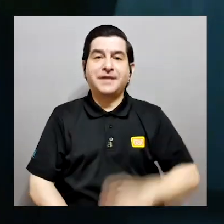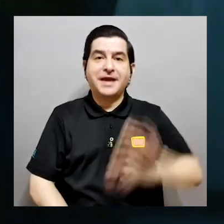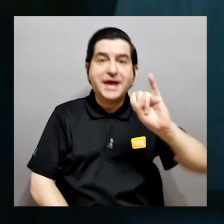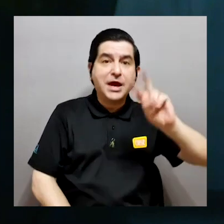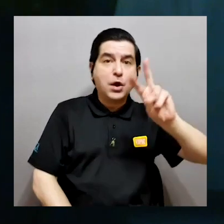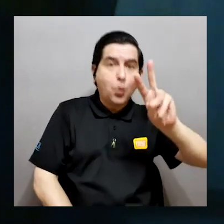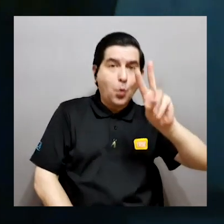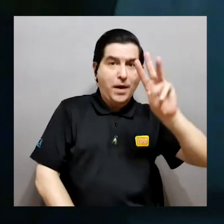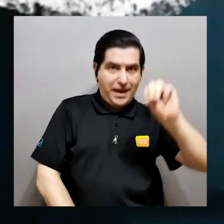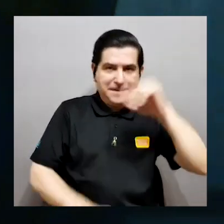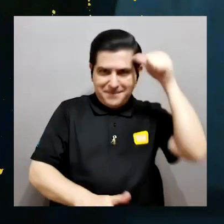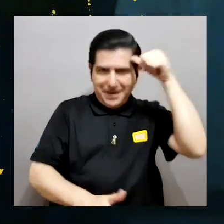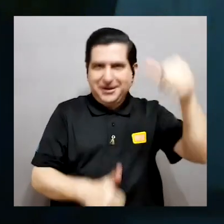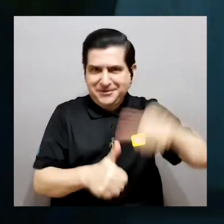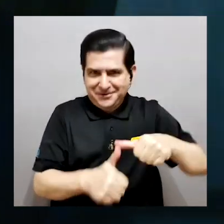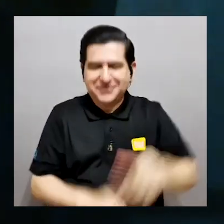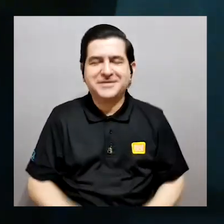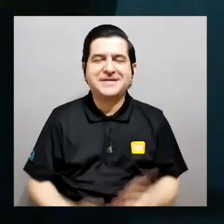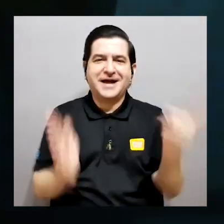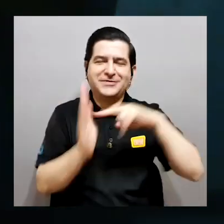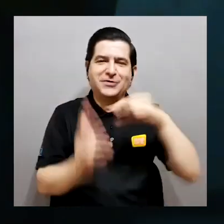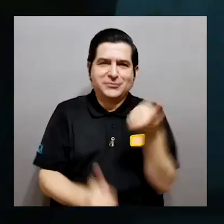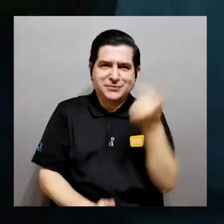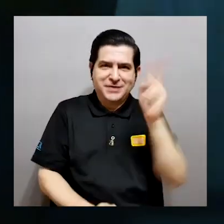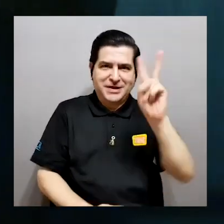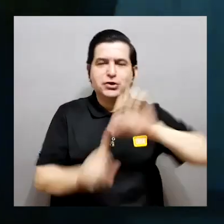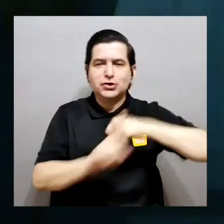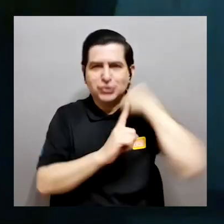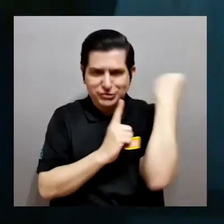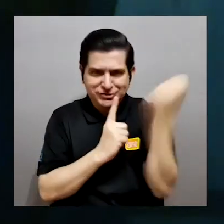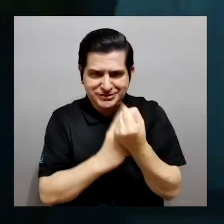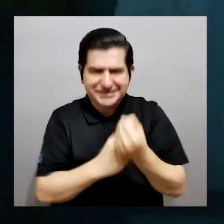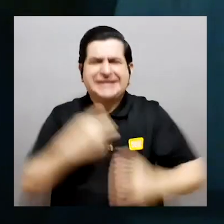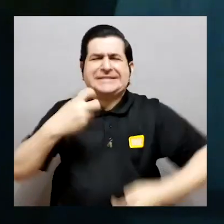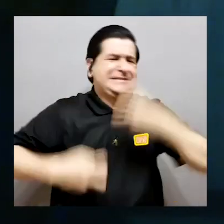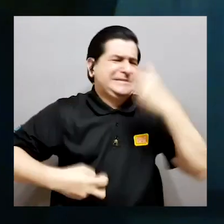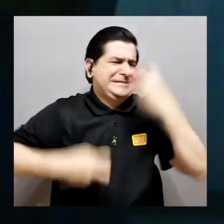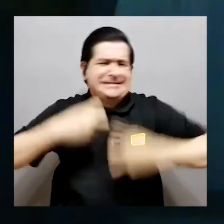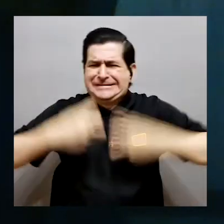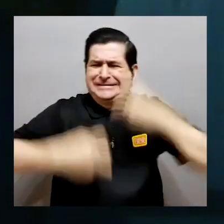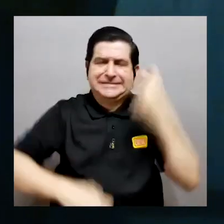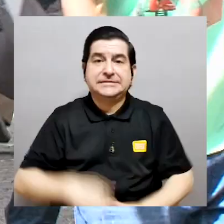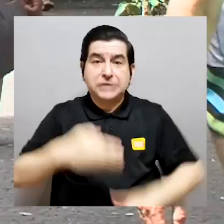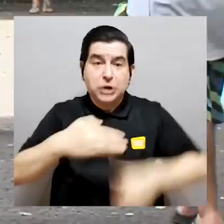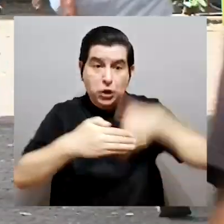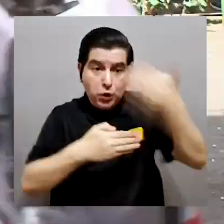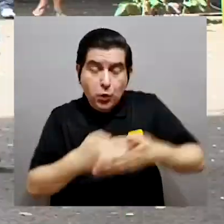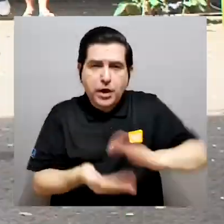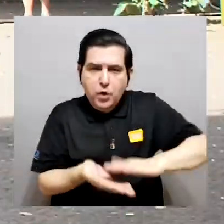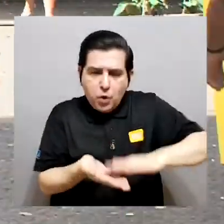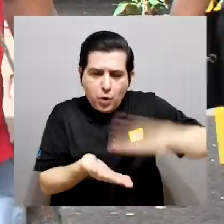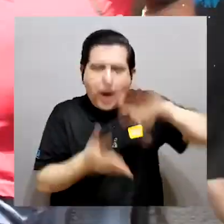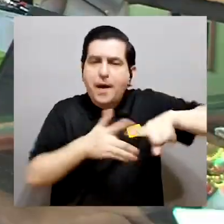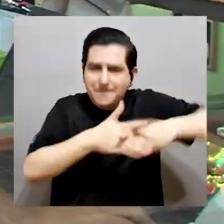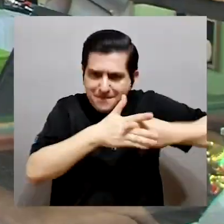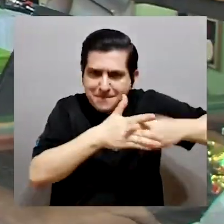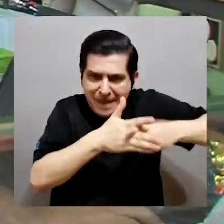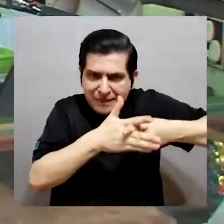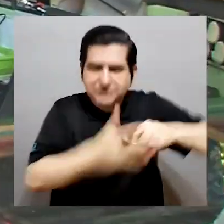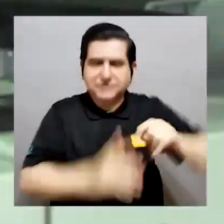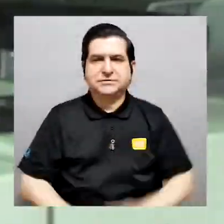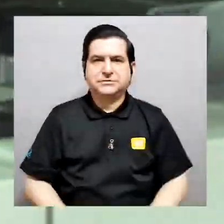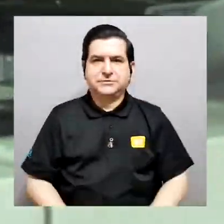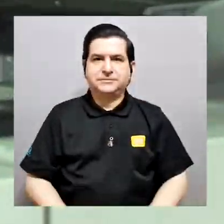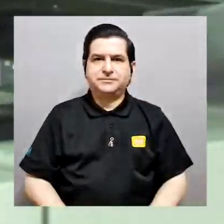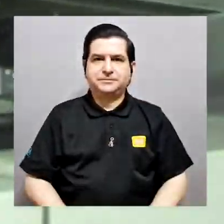El IBM, digamos, todos recordaremos que en el 2012 atravesó una situación crítica, ¿verdad? Después de eso hubieron ajustes importantes,